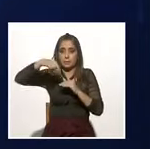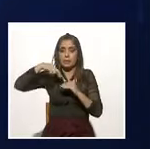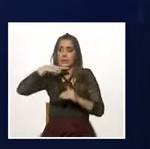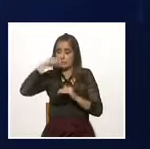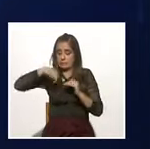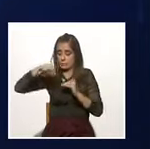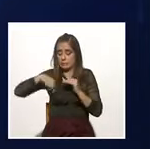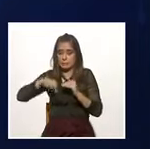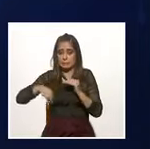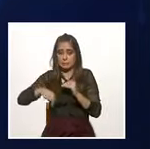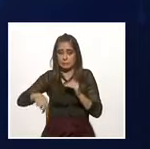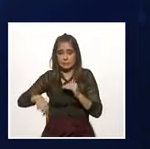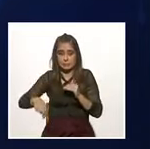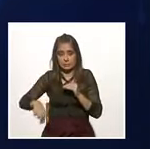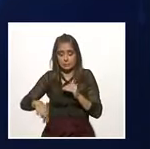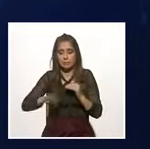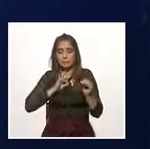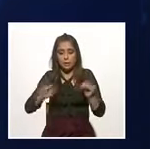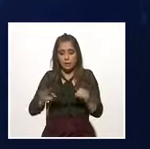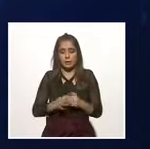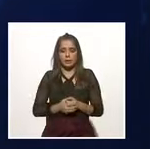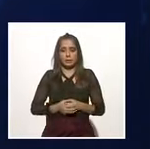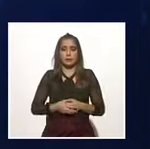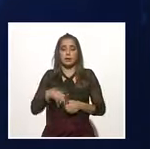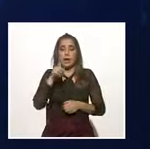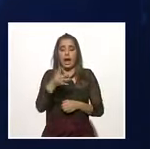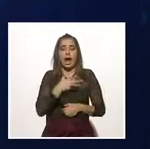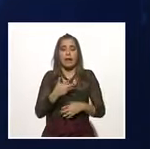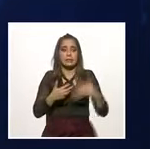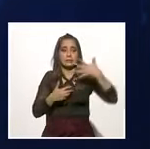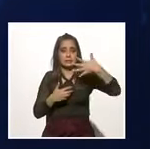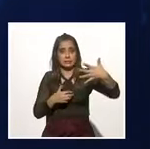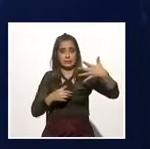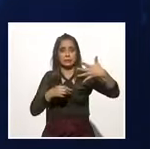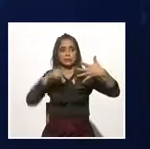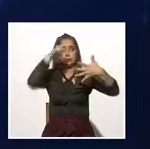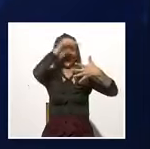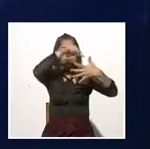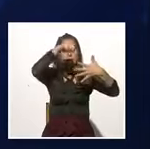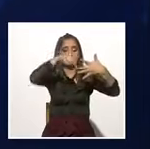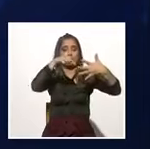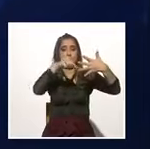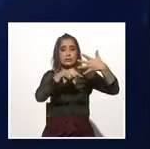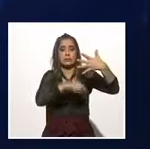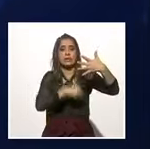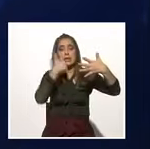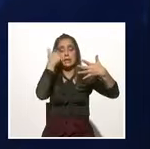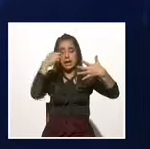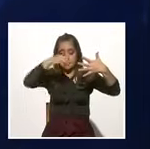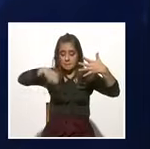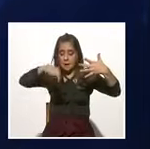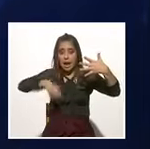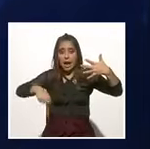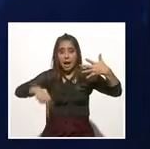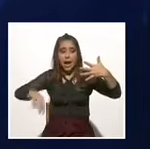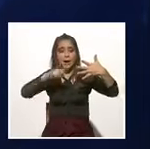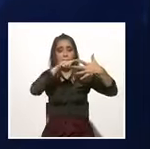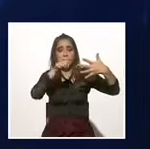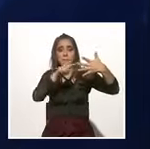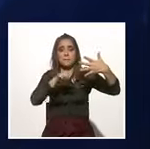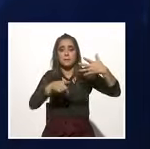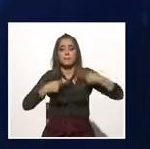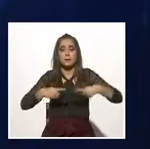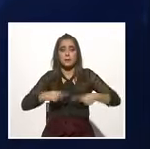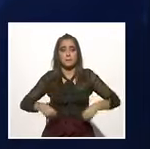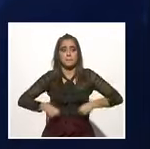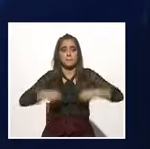apresuradamente. Hay que tomar en cuenta que hay cinco pisos abajo que también van a querer salir, se va a saturar la escalera. probablemente